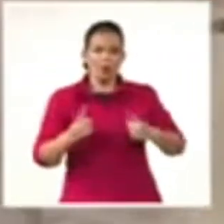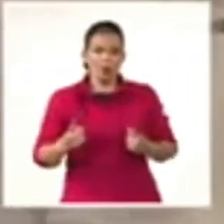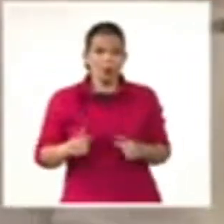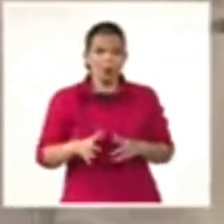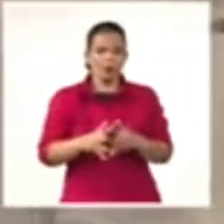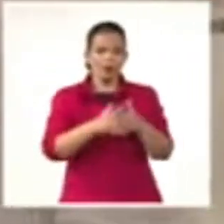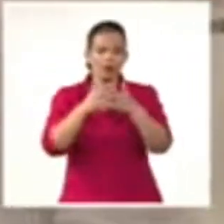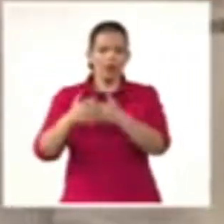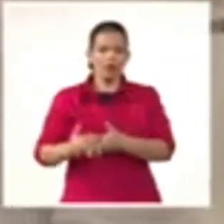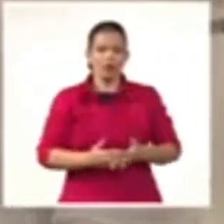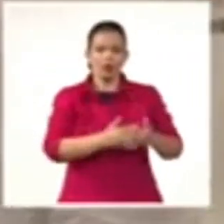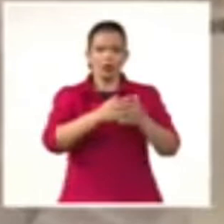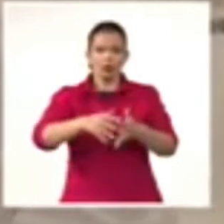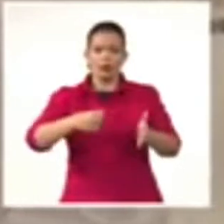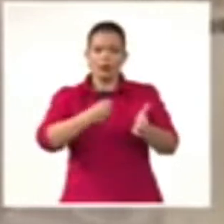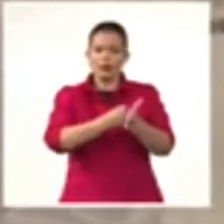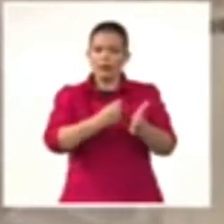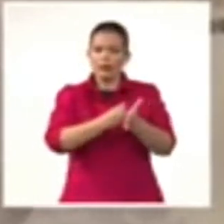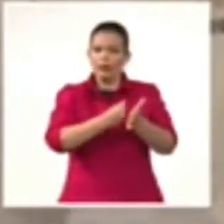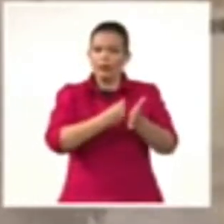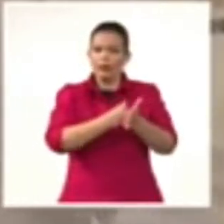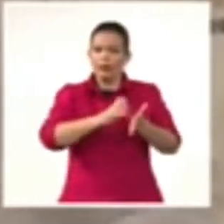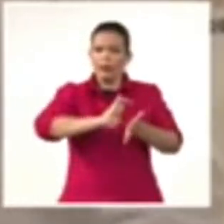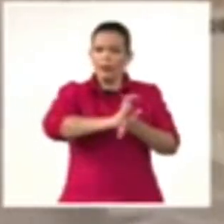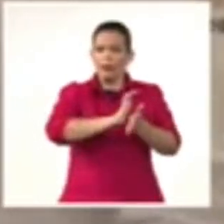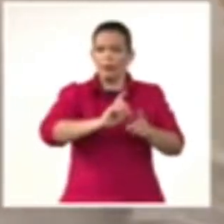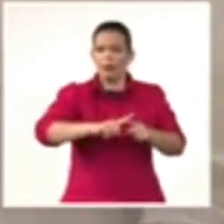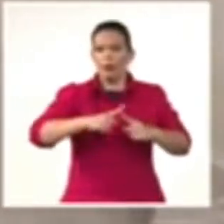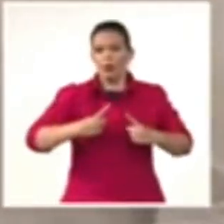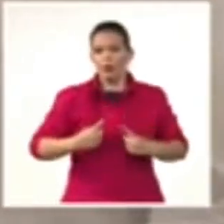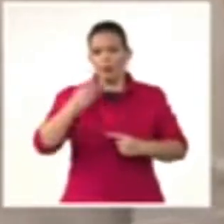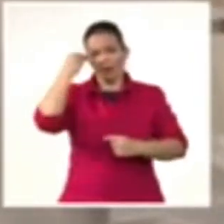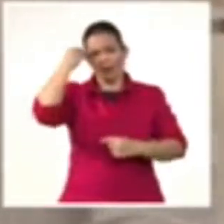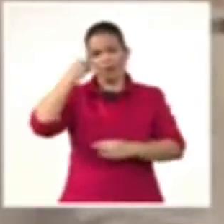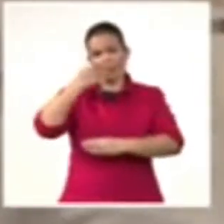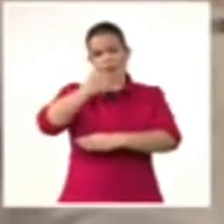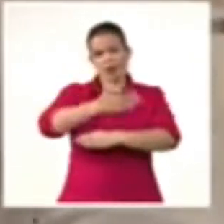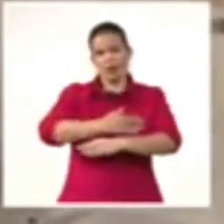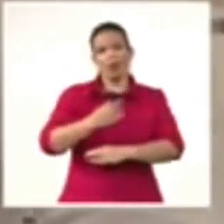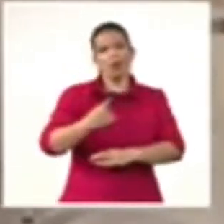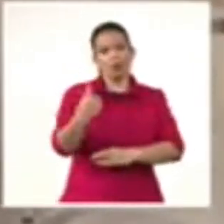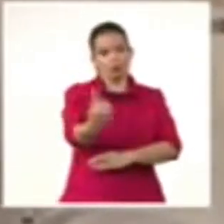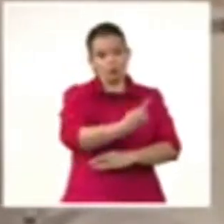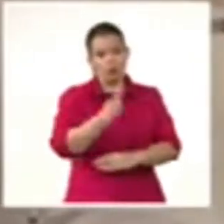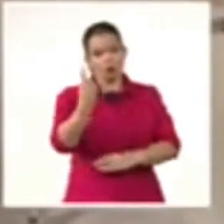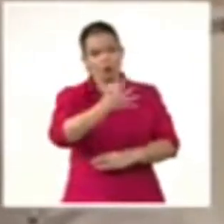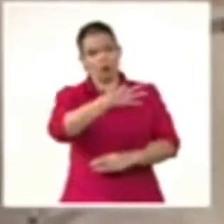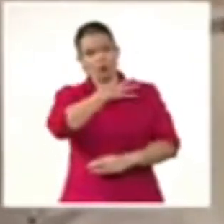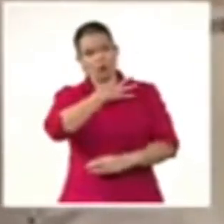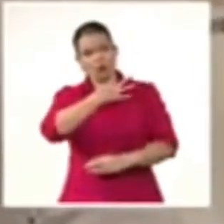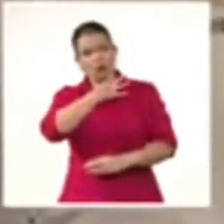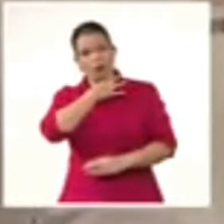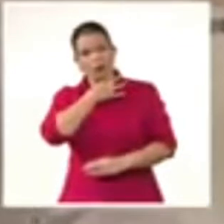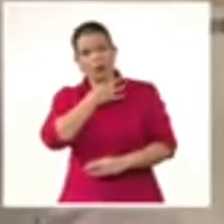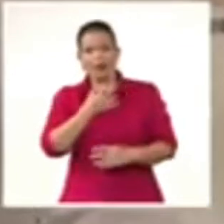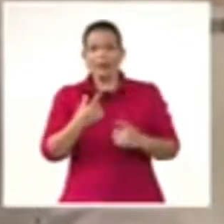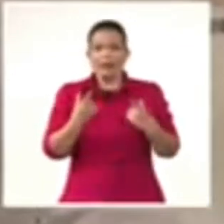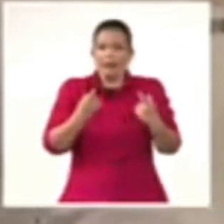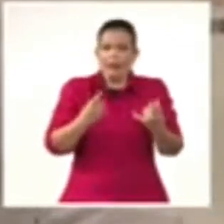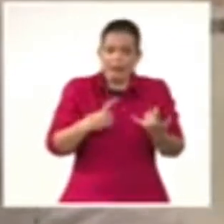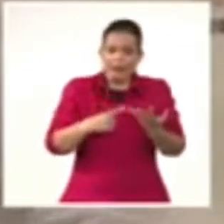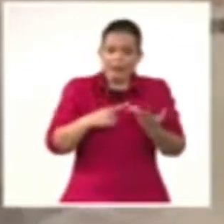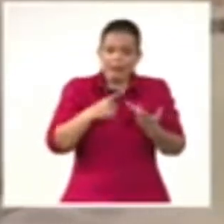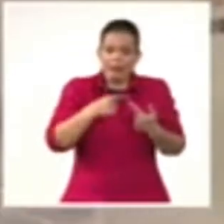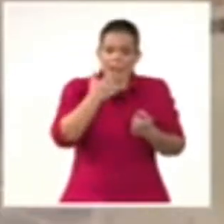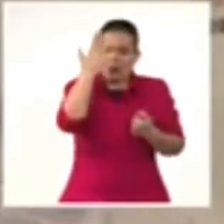necesidades materiales generadas por su infame bloqueo de 63 años, claudique el espíritu de resistencia del